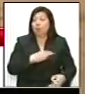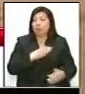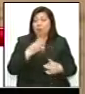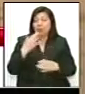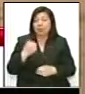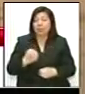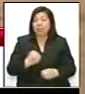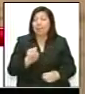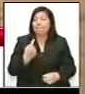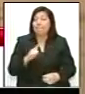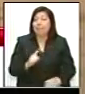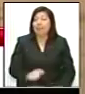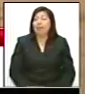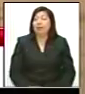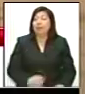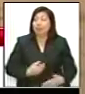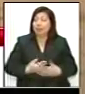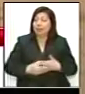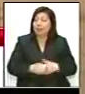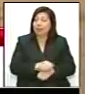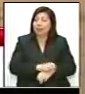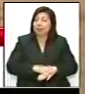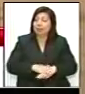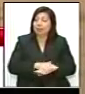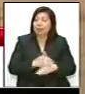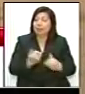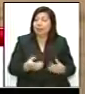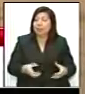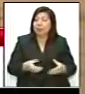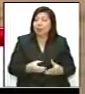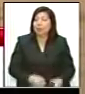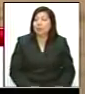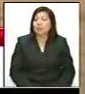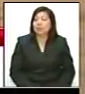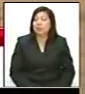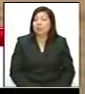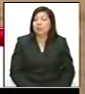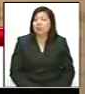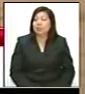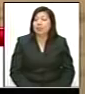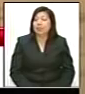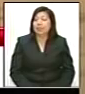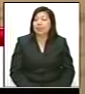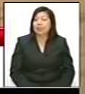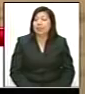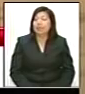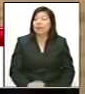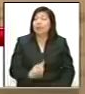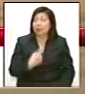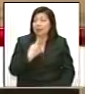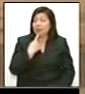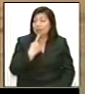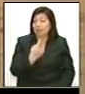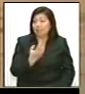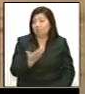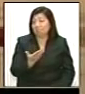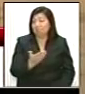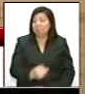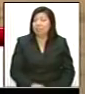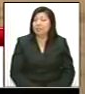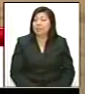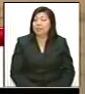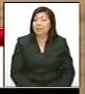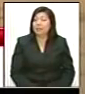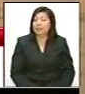Interior, para seguir trabajando y avanzando en estas cosas. Un comentario al respecto. Al respecto, sí, presidente. Yo le sugeriría, yo me someto a lo que ustedes